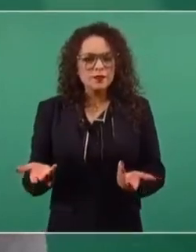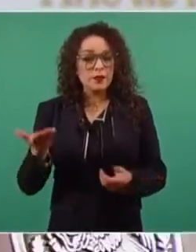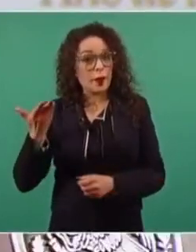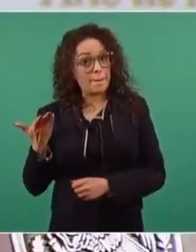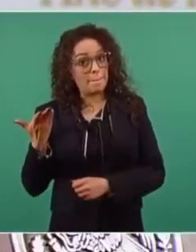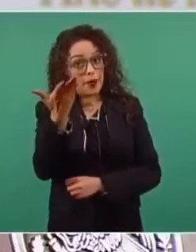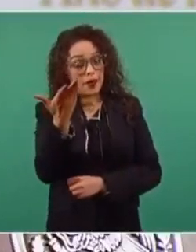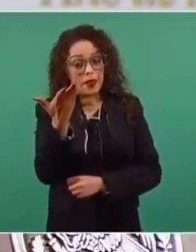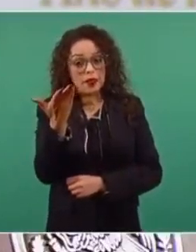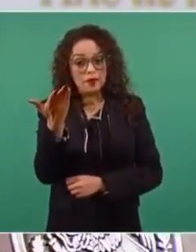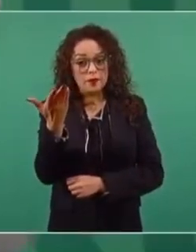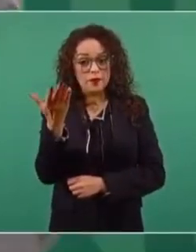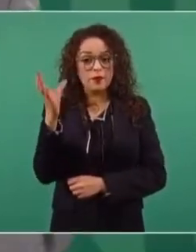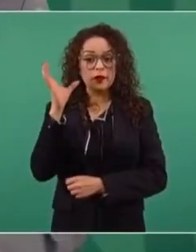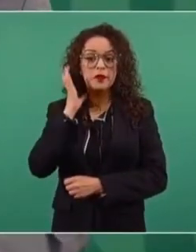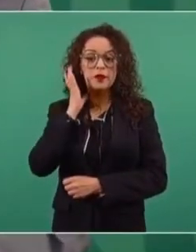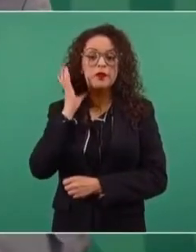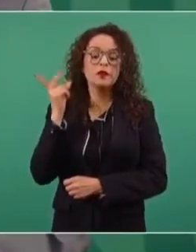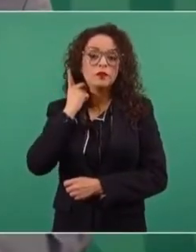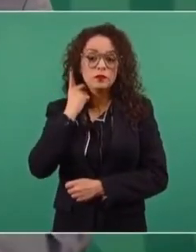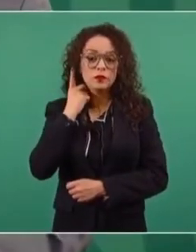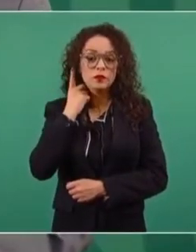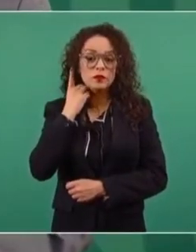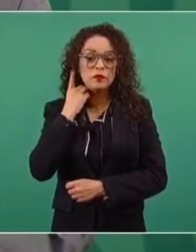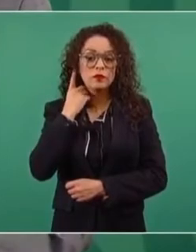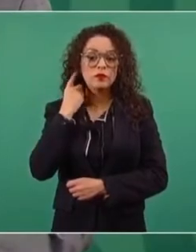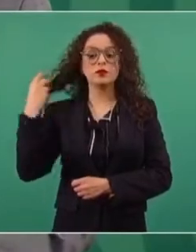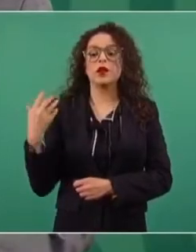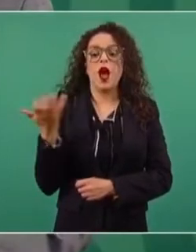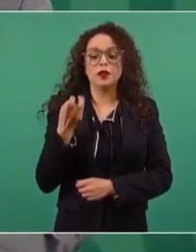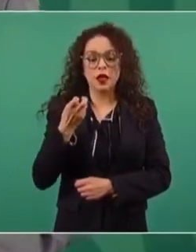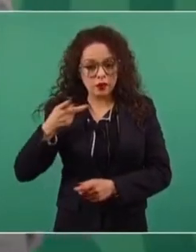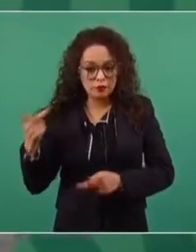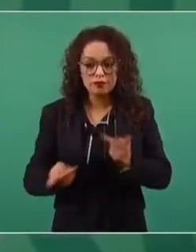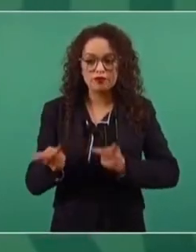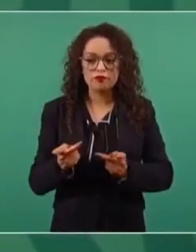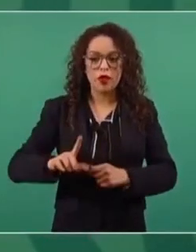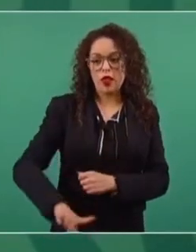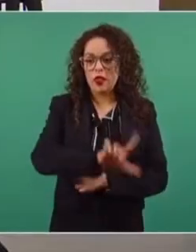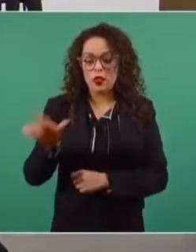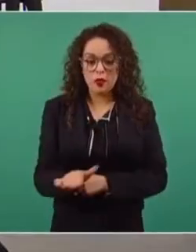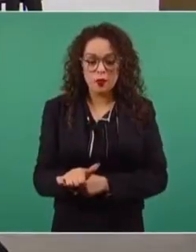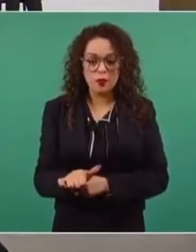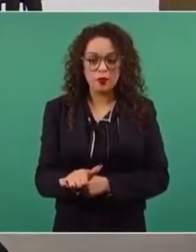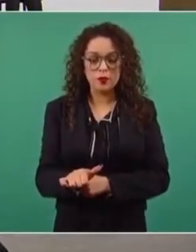solicitó a la Cámara de Diputados de que se llevara a cabo esta consulta, luego